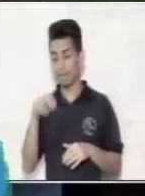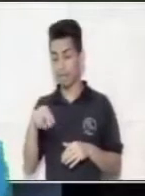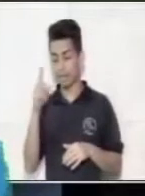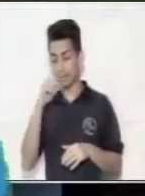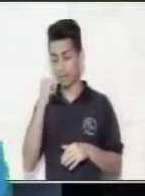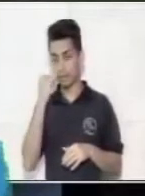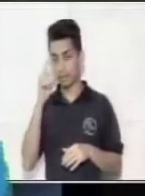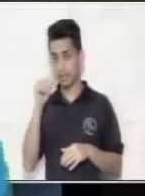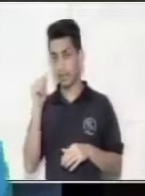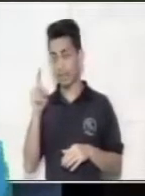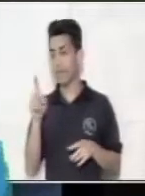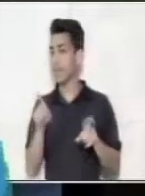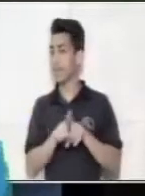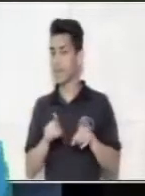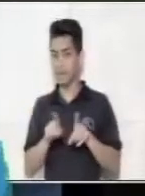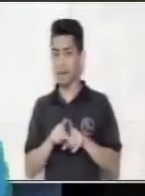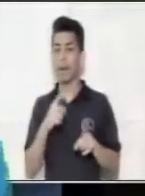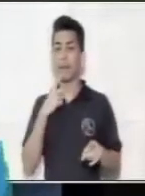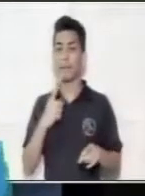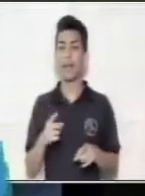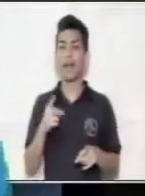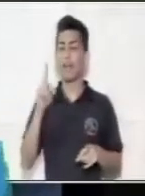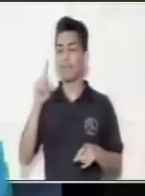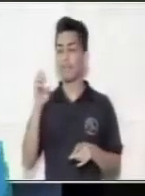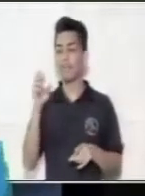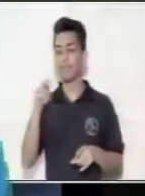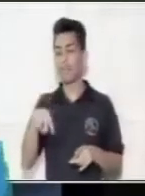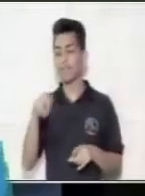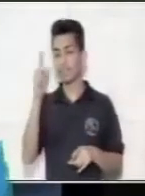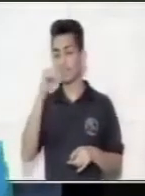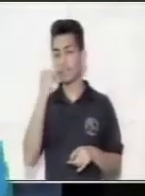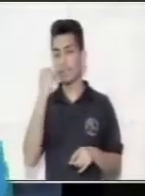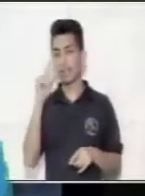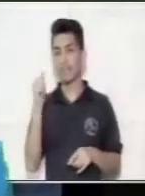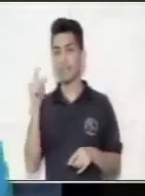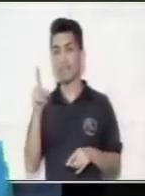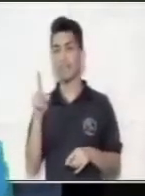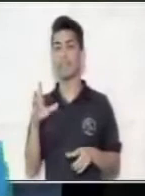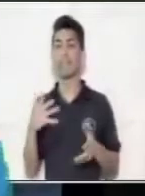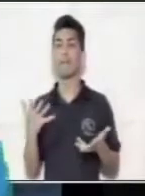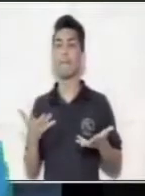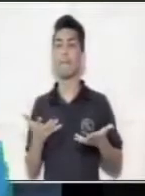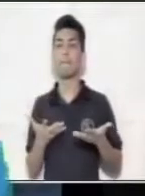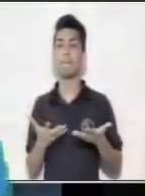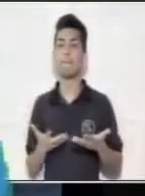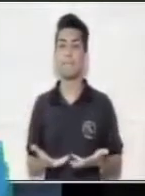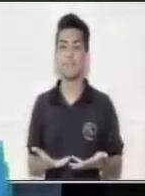mismo concepto. Cuando hablamos de densidad de un objeto, podemos decir